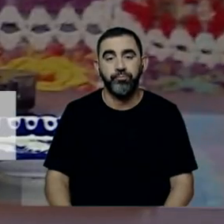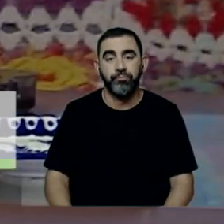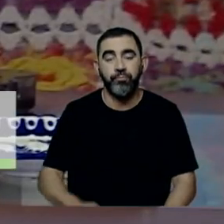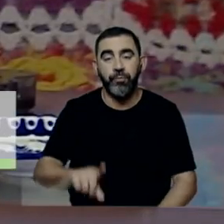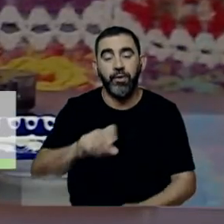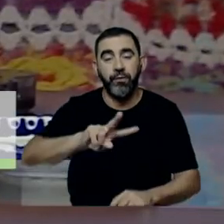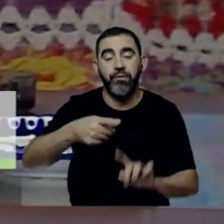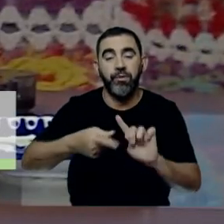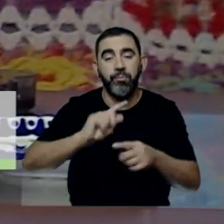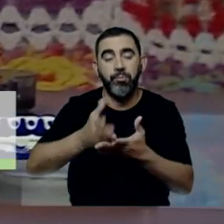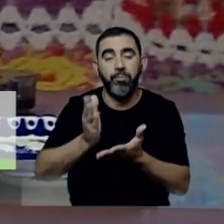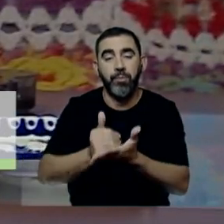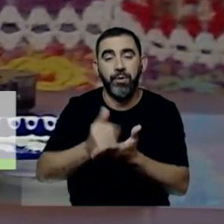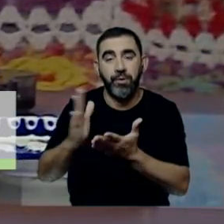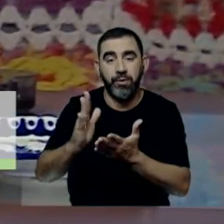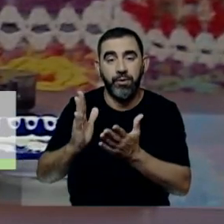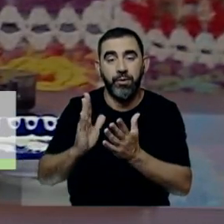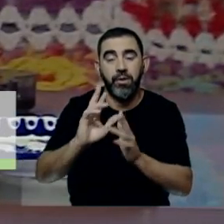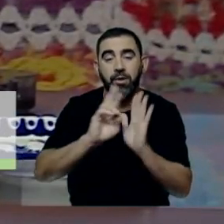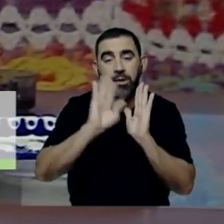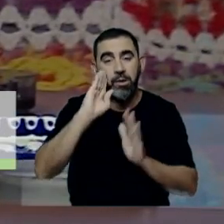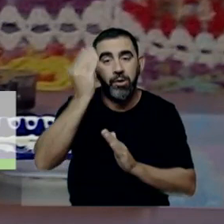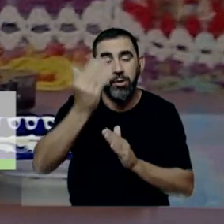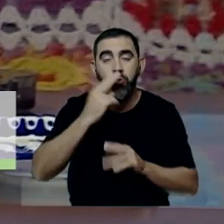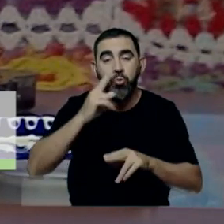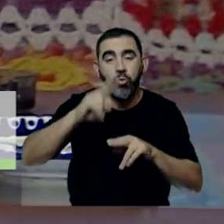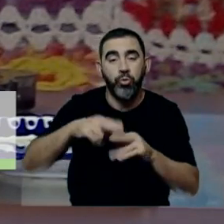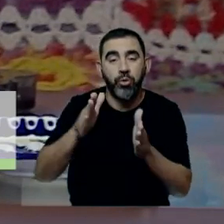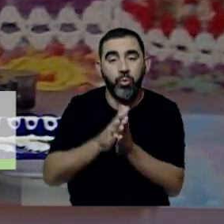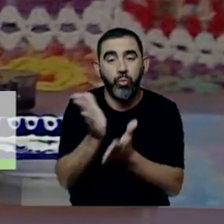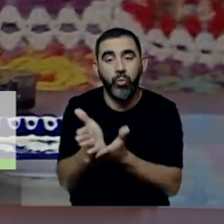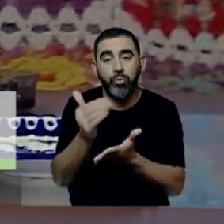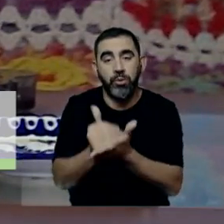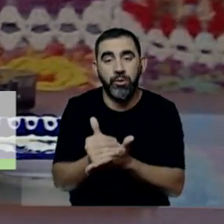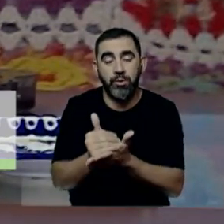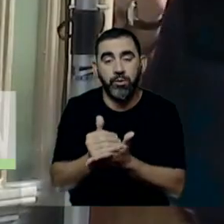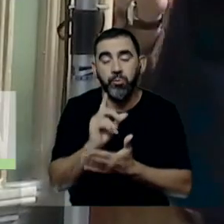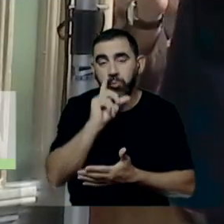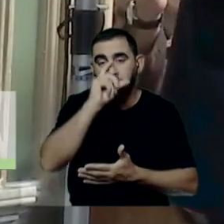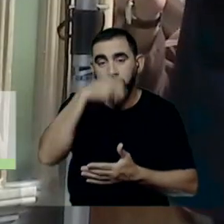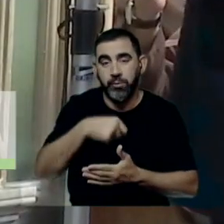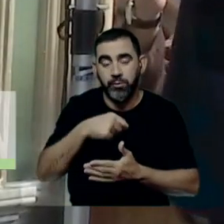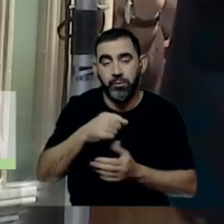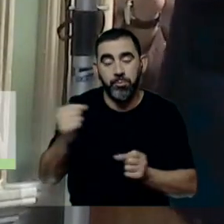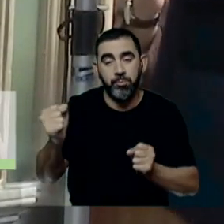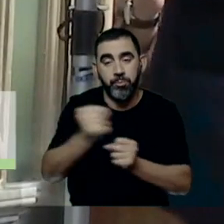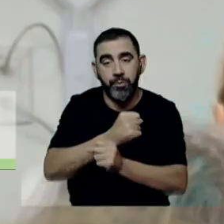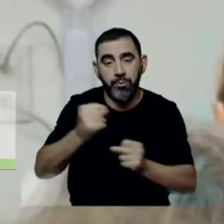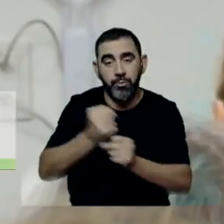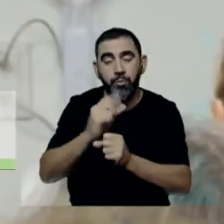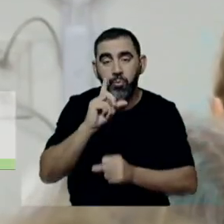La ex vicecanciller Belela Herrera será reconocida este martes en la Junta Departamental de Montevideo con la